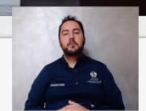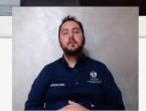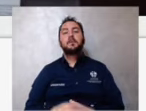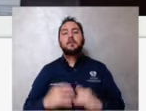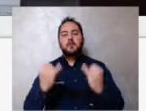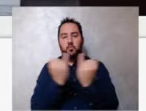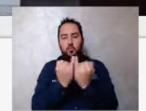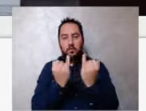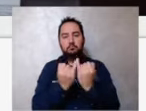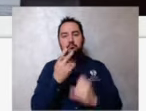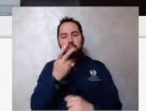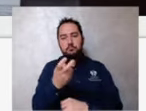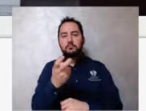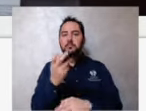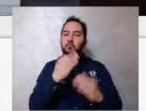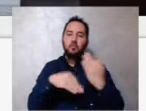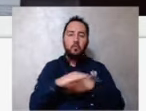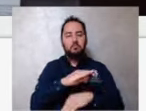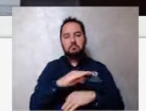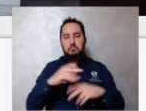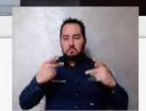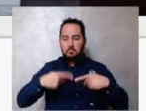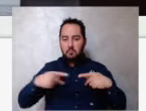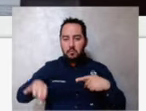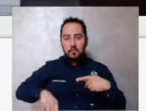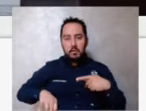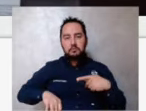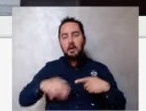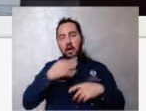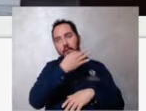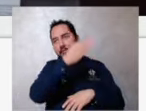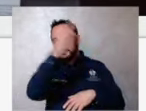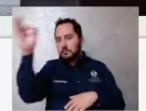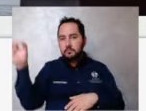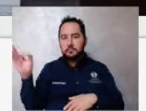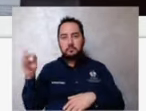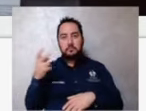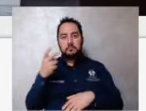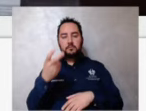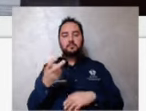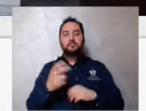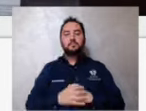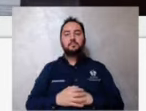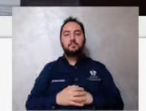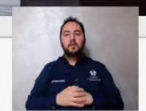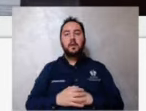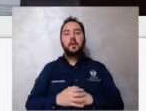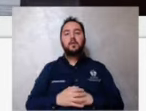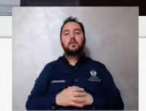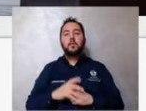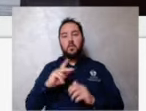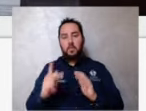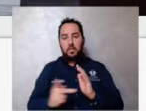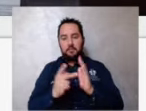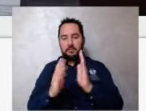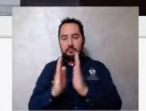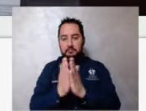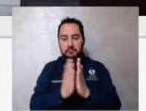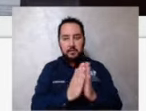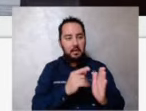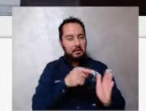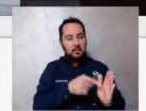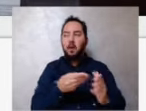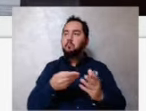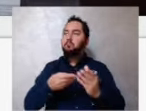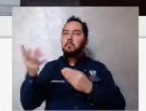Asimismo, notifíquese a los demás interesados en términos de ley. En su oportunidad, devuélvase los documentos correspondientes